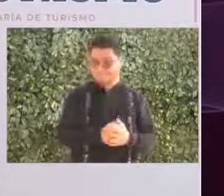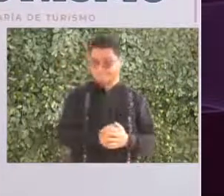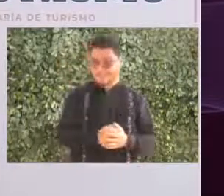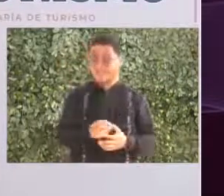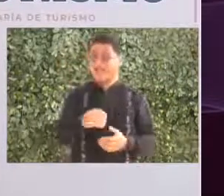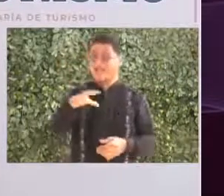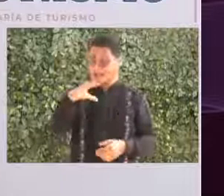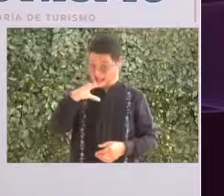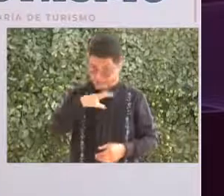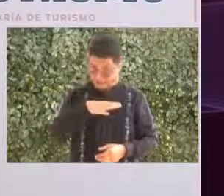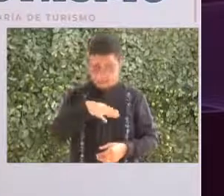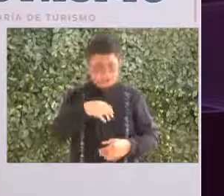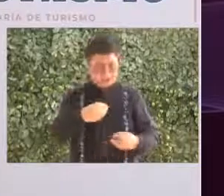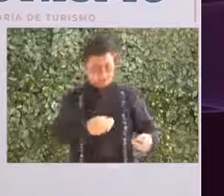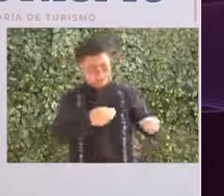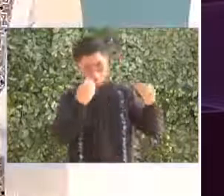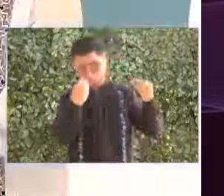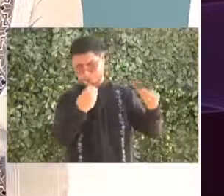sobran recursos